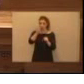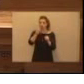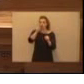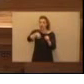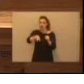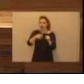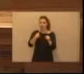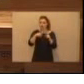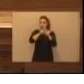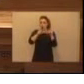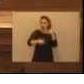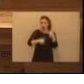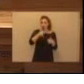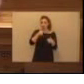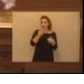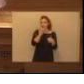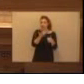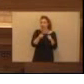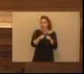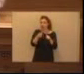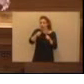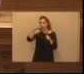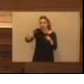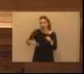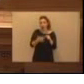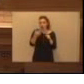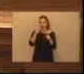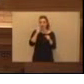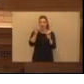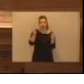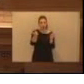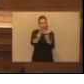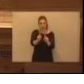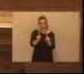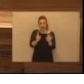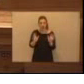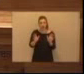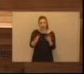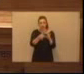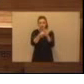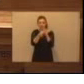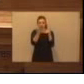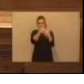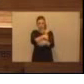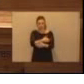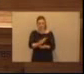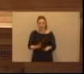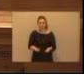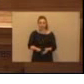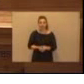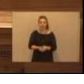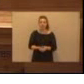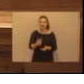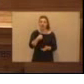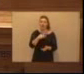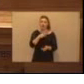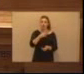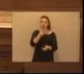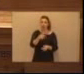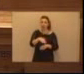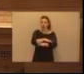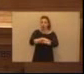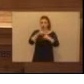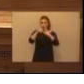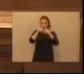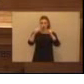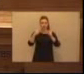competentes si eso no es baja temeraria. Por lo tanto, nada tiene que ver una cosa con la otra. Y les puedo decir que desde el Gobierno de Asturias se